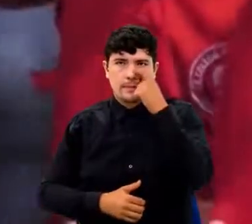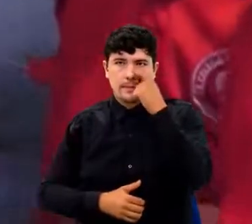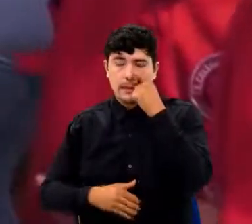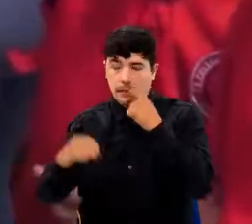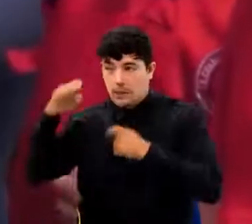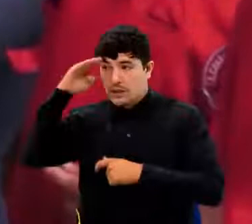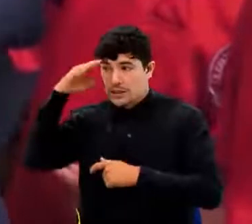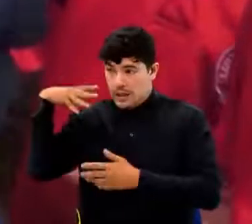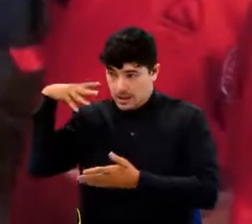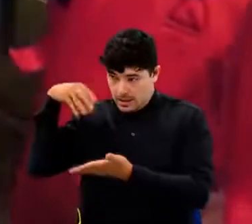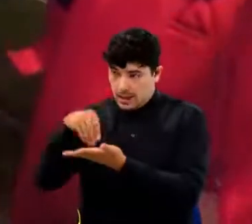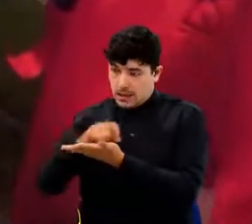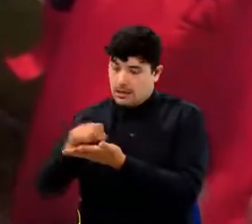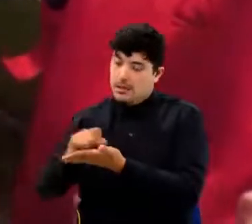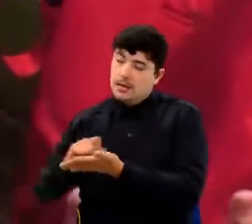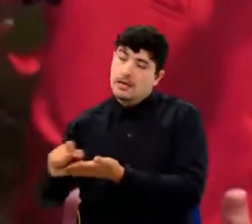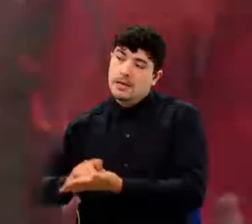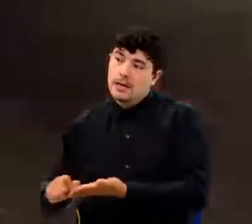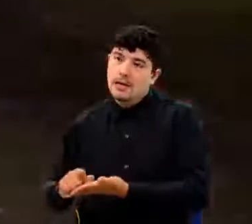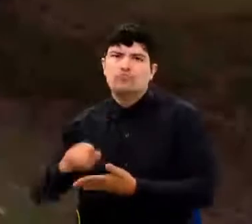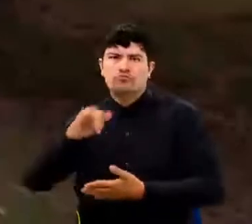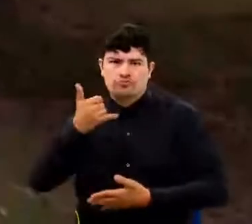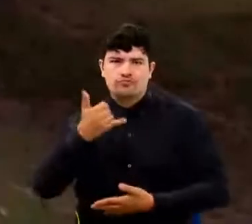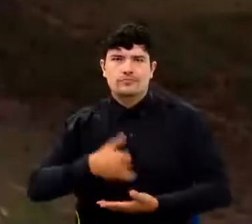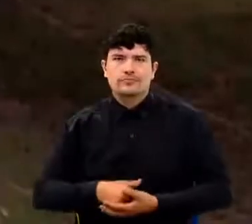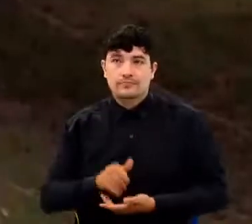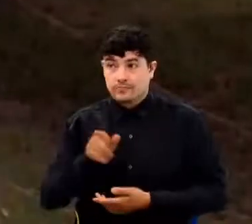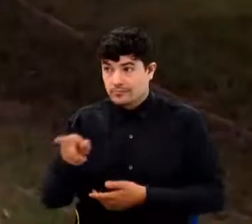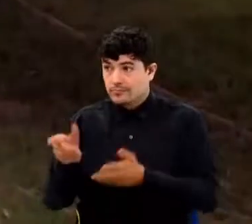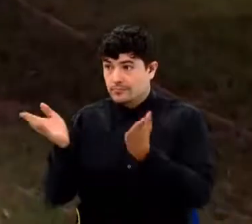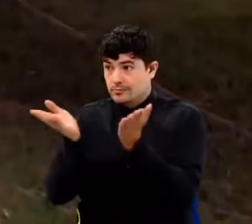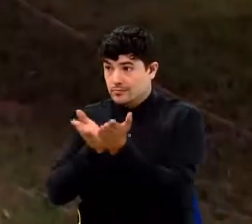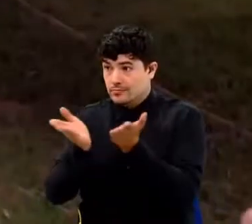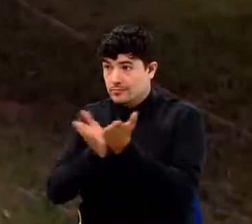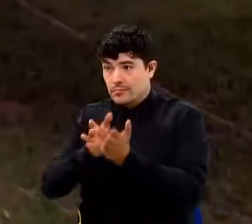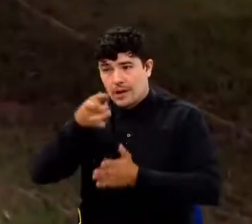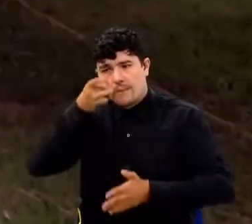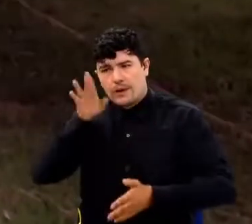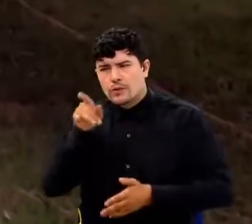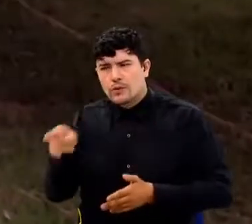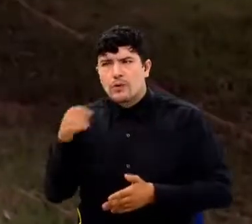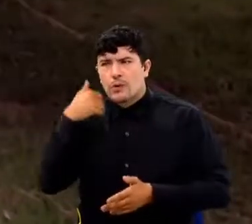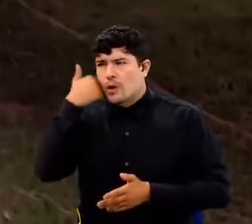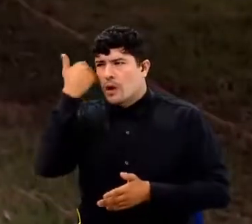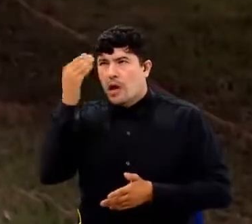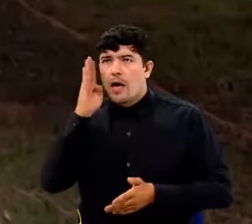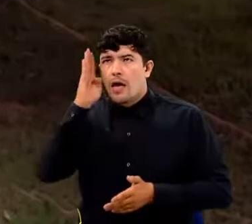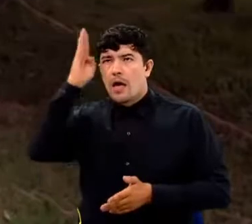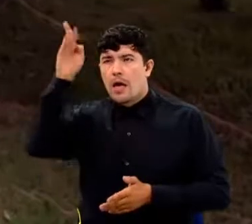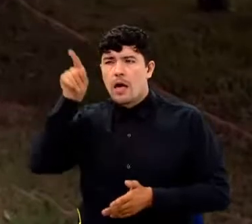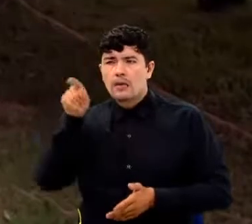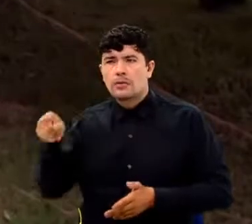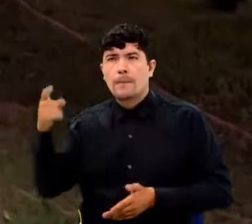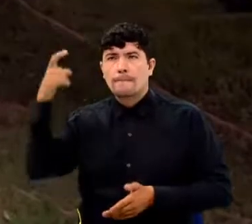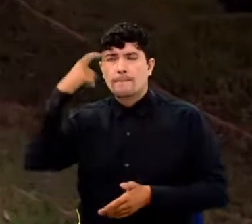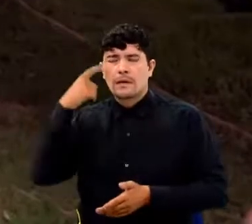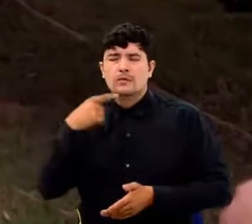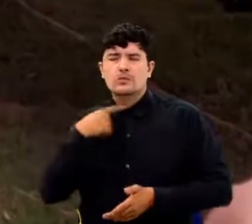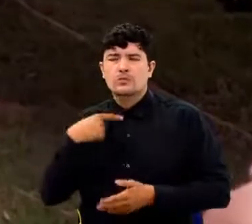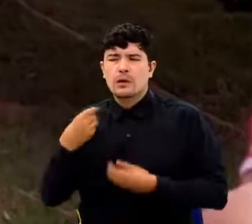escritor? Sí. ¿Estás estudiando y de pronto cuando grande ya pensaste qué te gustaría